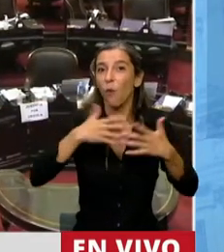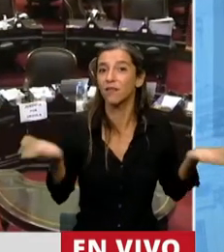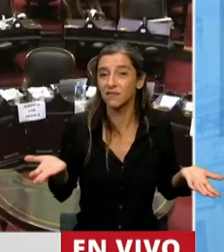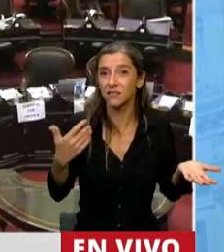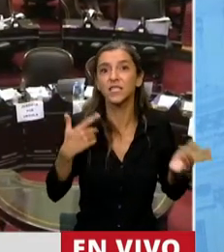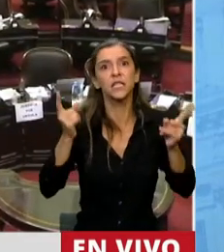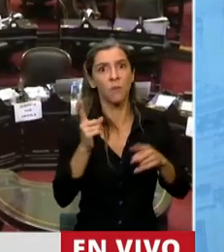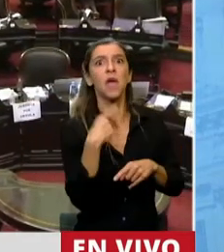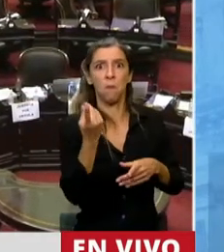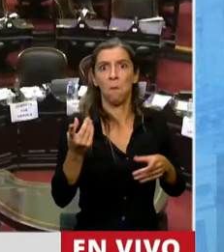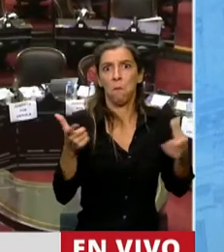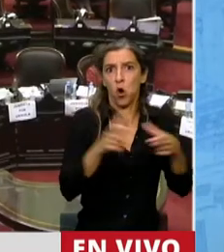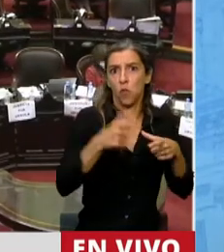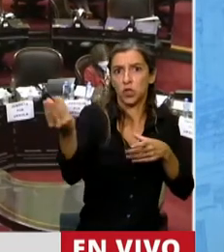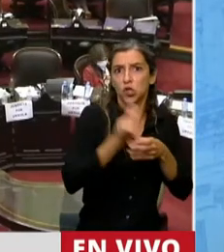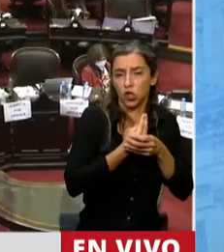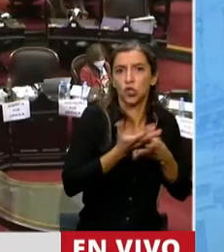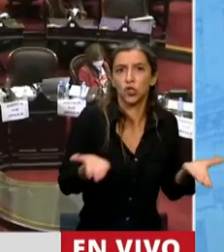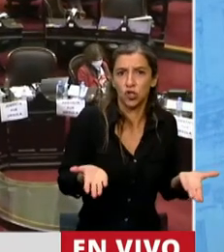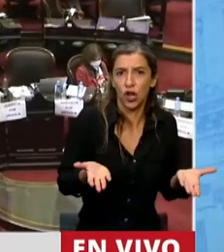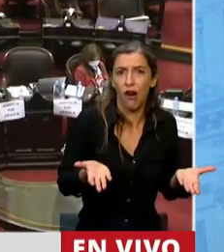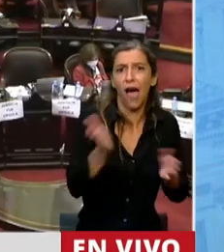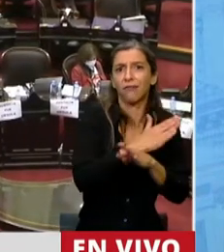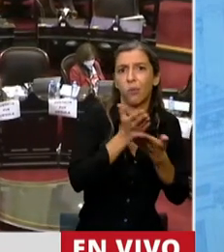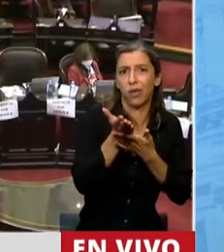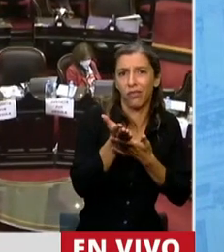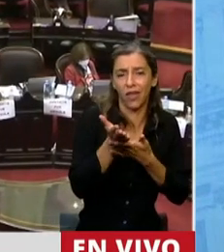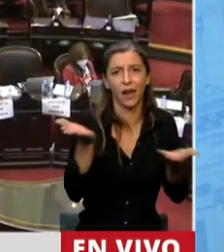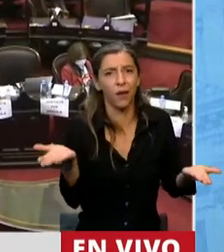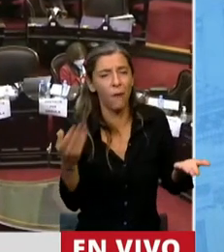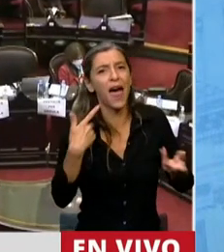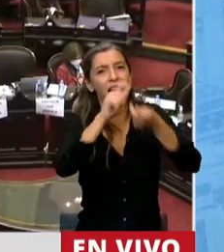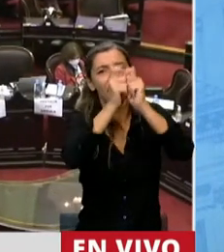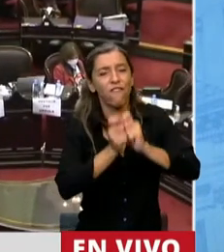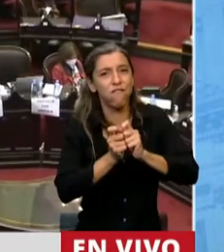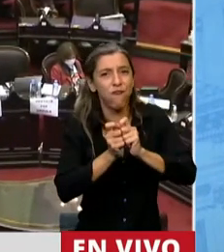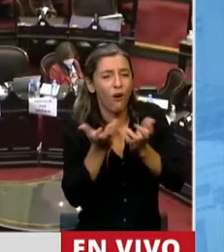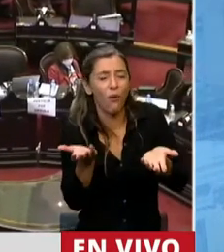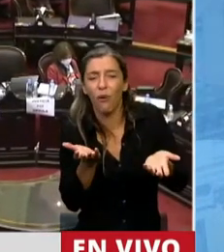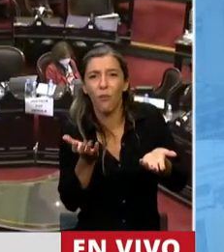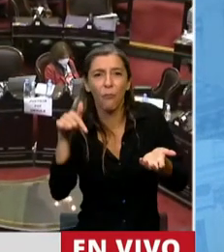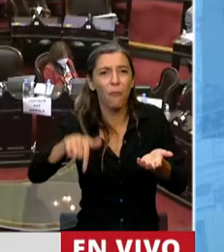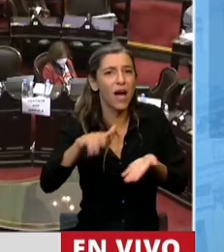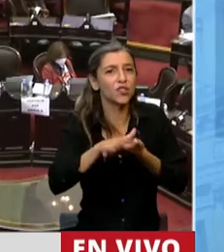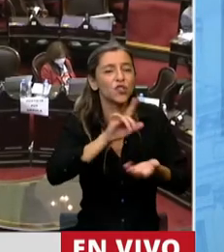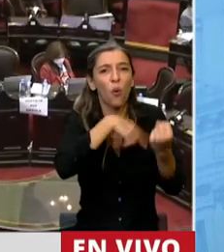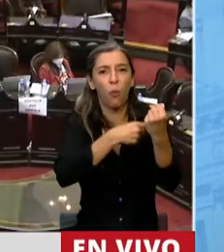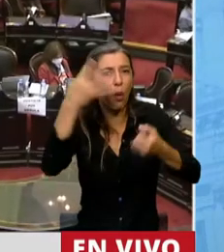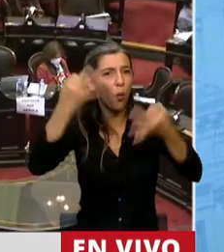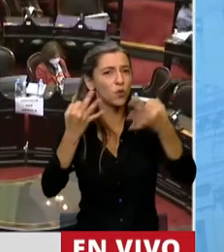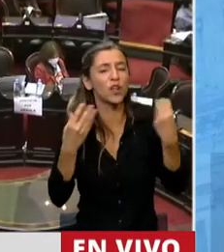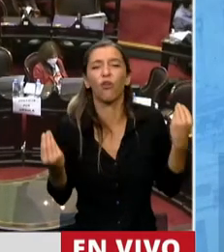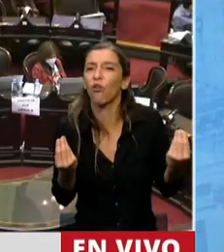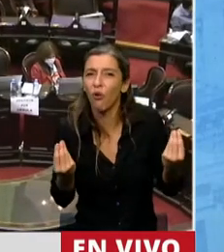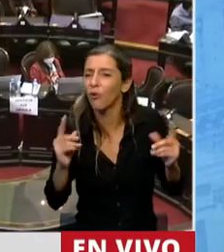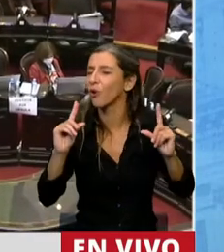comisión de notables que está estudiando la reforma del Poder Judicial. Es inadmisible, presidente, y como diputado de mi provincia le